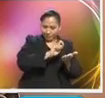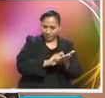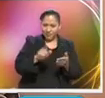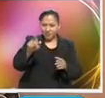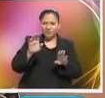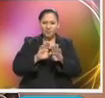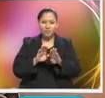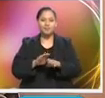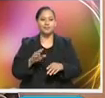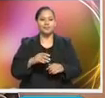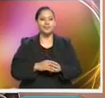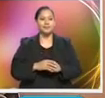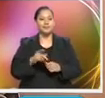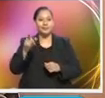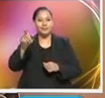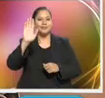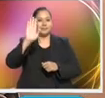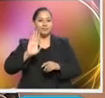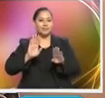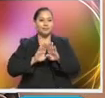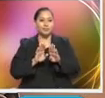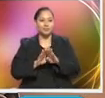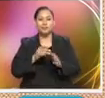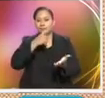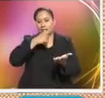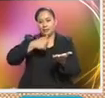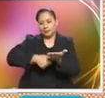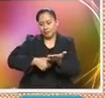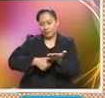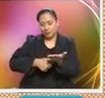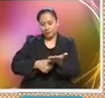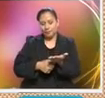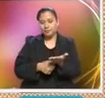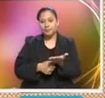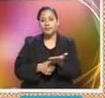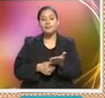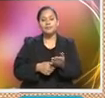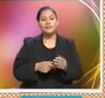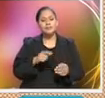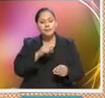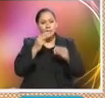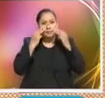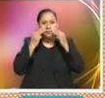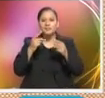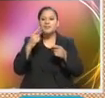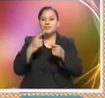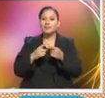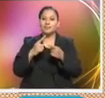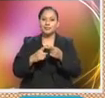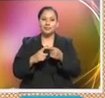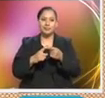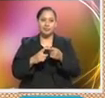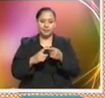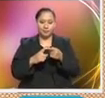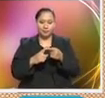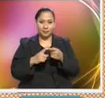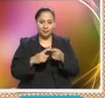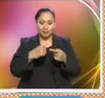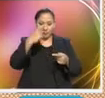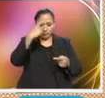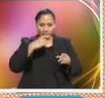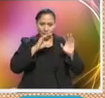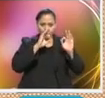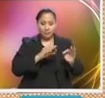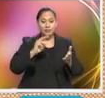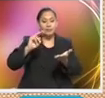que tiene que ver, cuando escribimos una carta, por ejemplo, se muestra el quiénes somos nosotros en realidad. Y